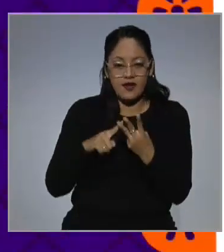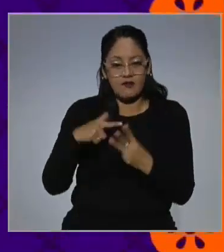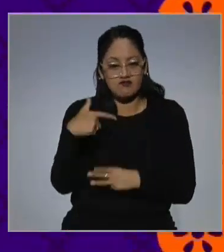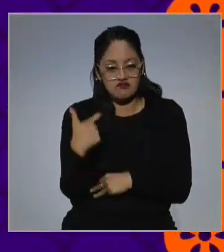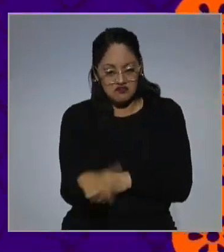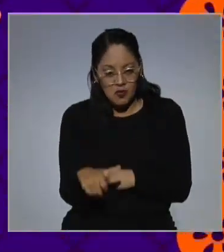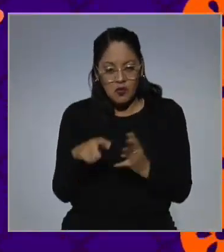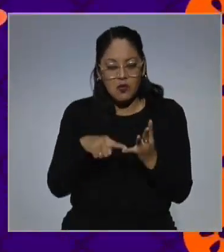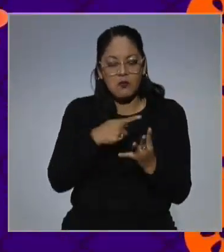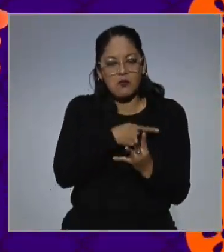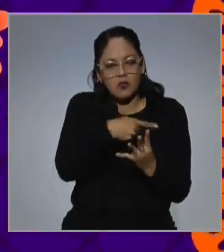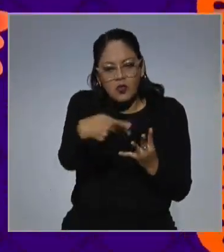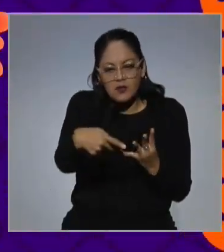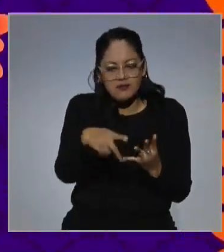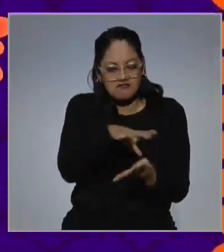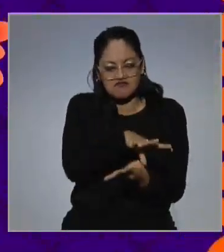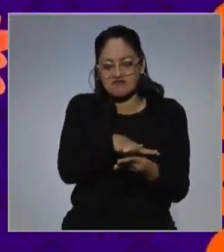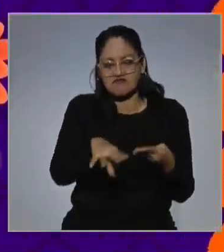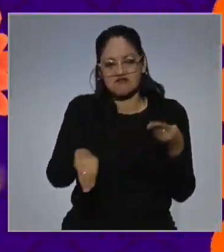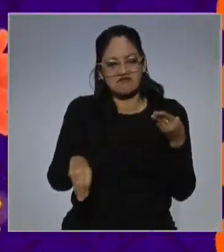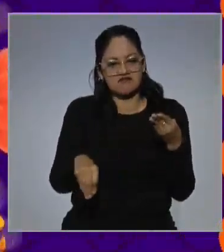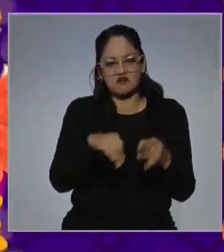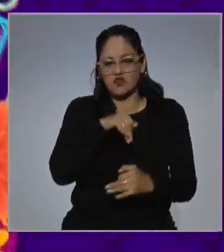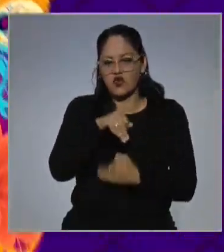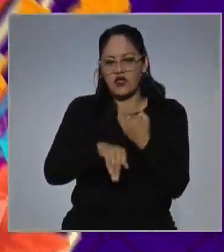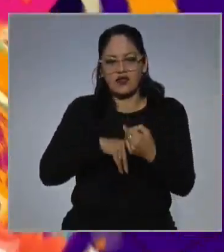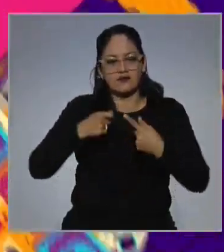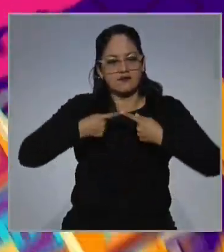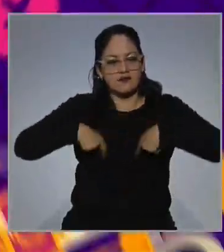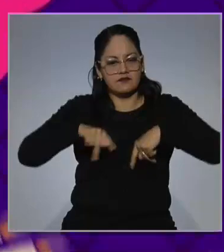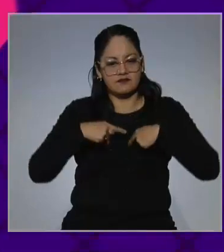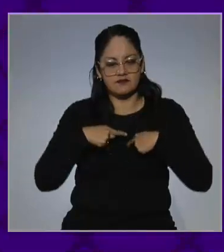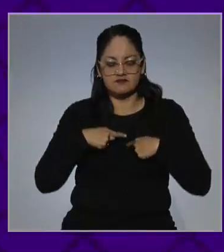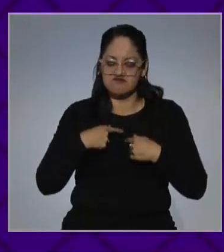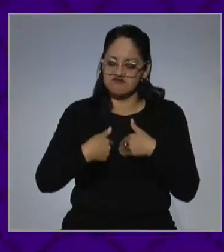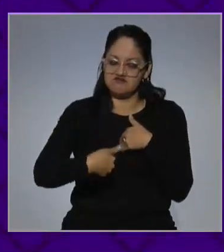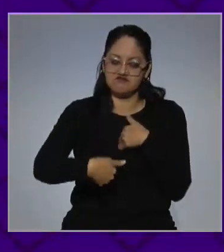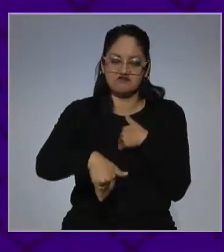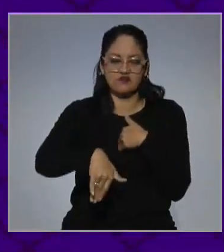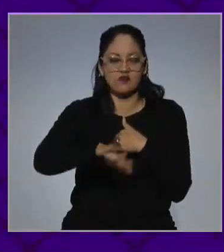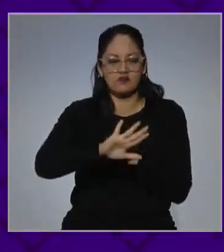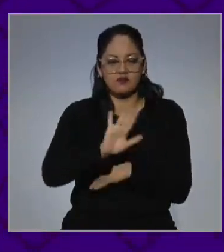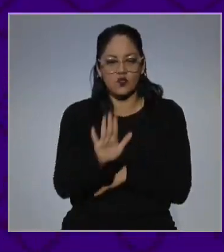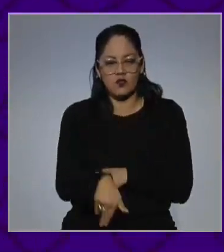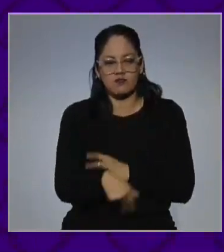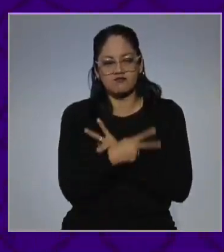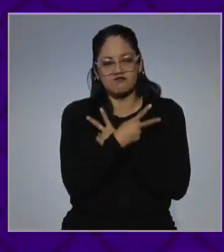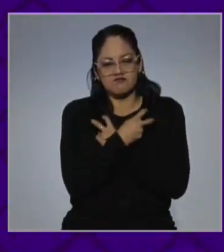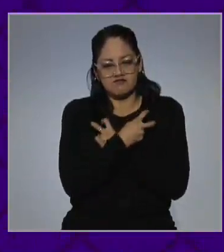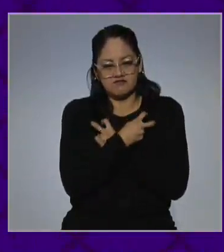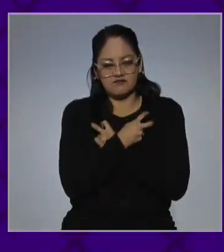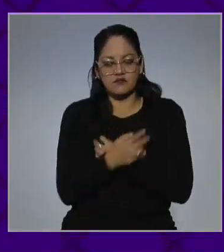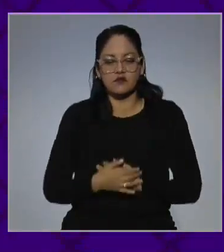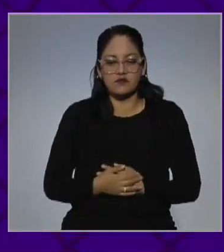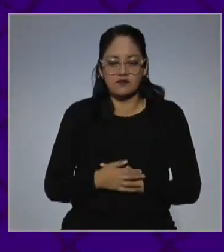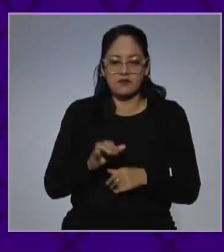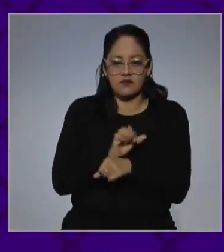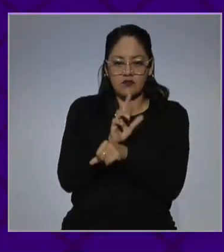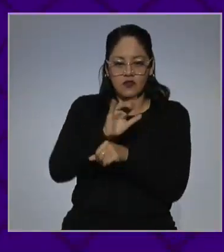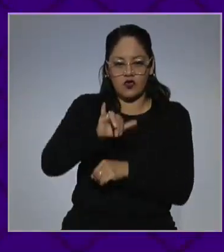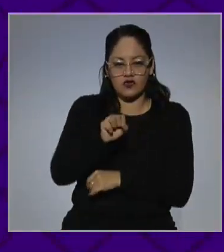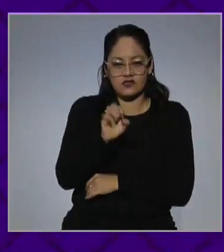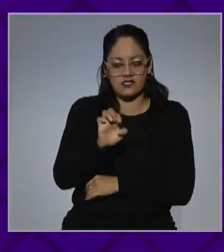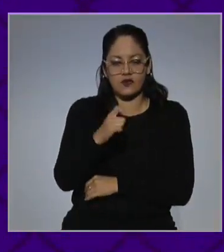rica o pobre, toda la gente acabará siendo calavera. José